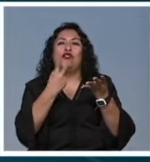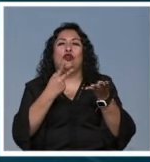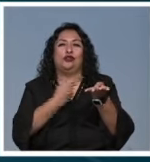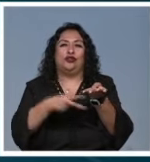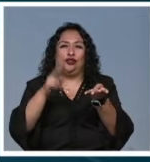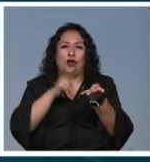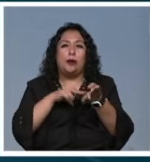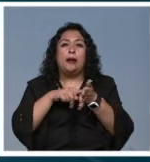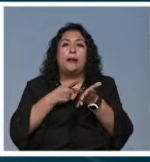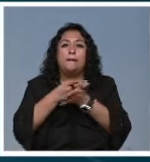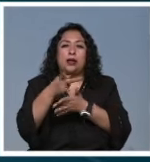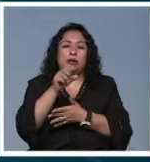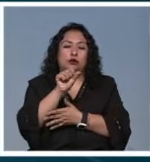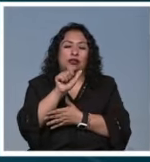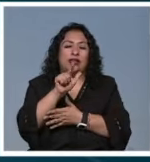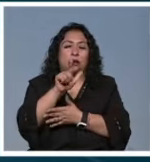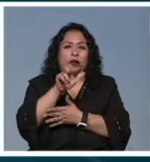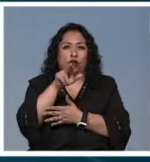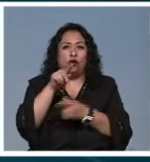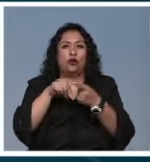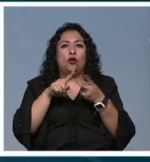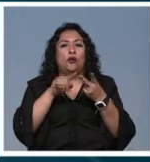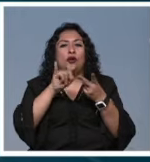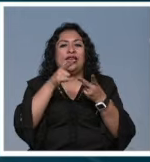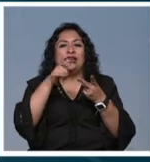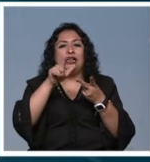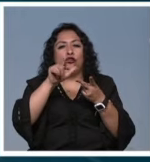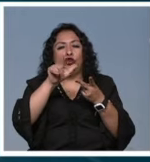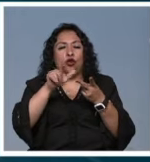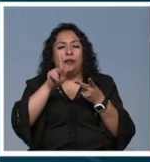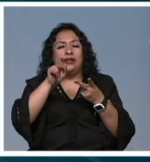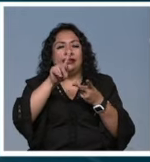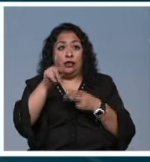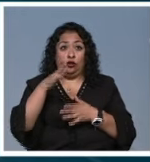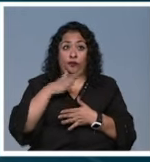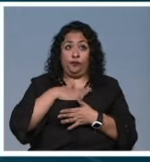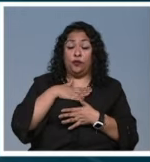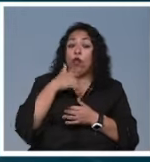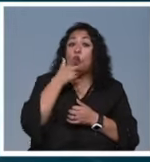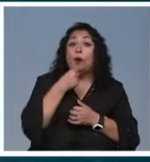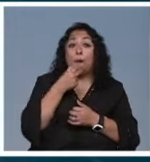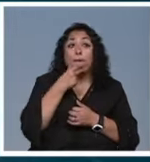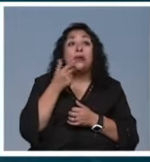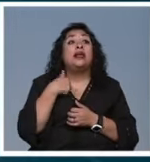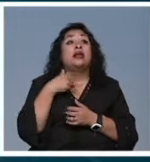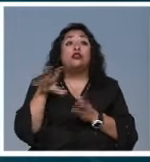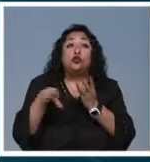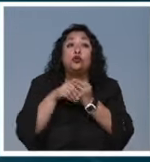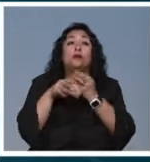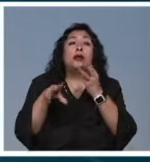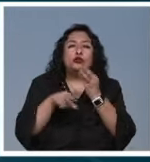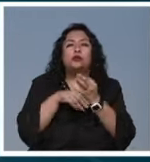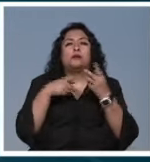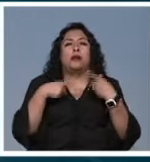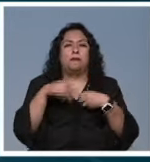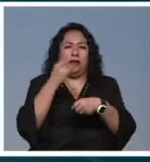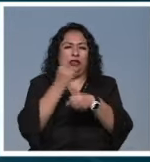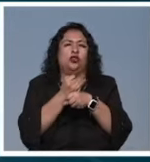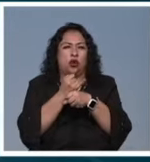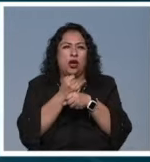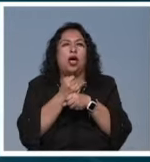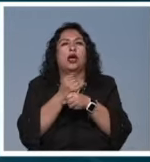premios Salvador Novo e Ignacio López Tarso. Yo soy un hombre que soy la suma de todos esos personajes que